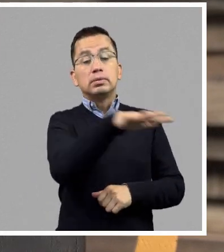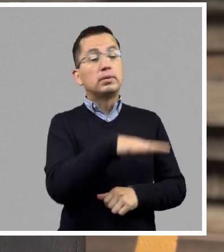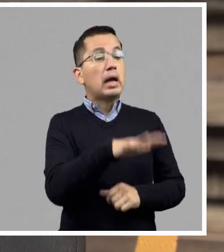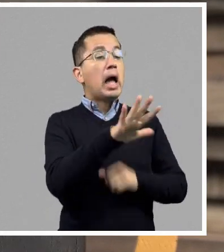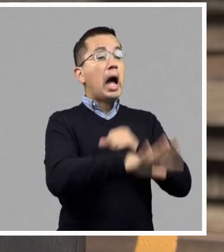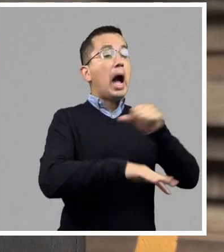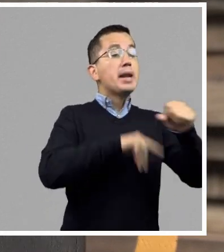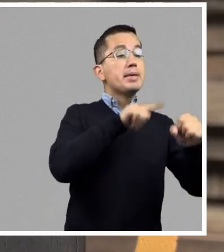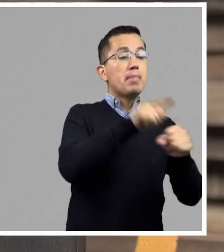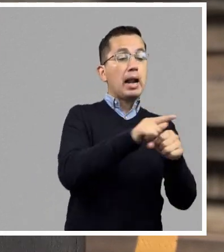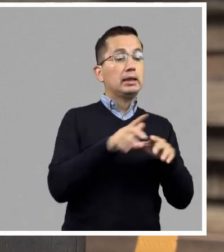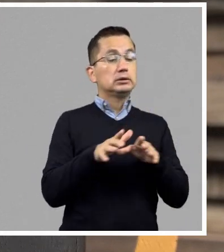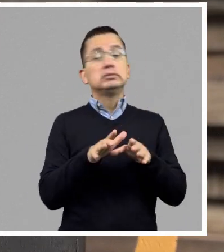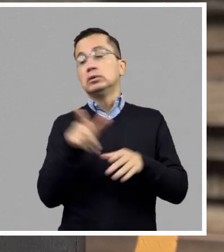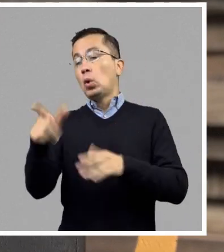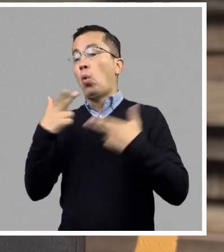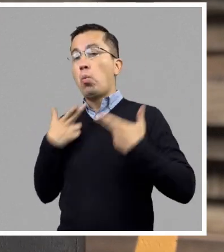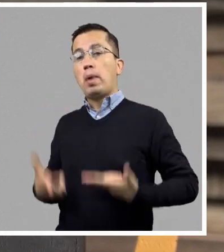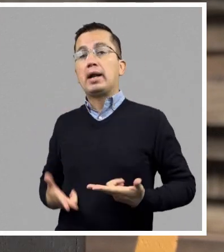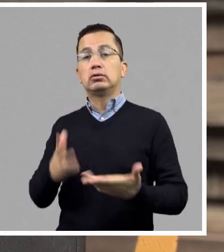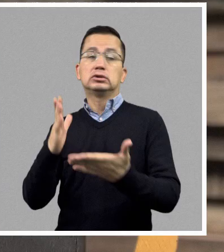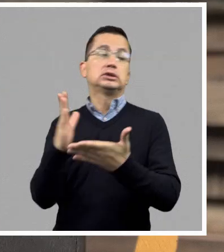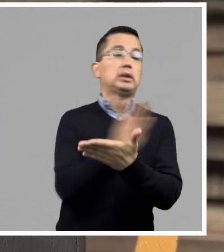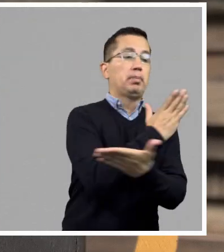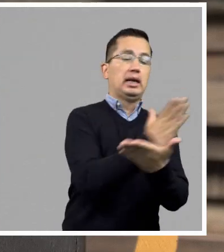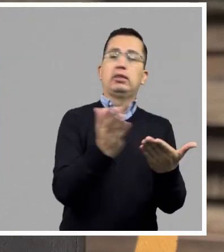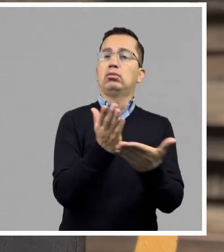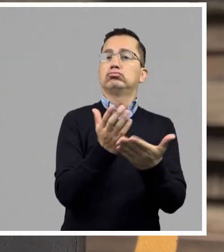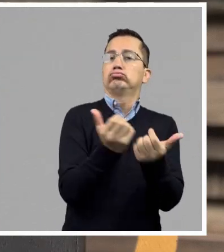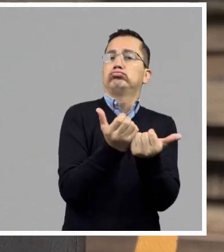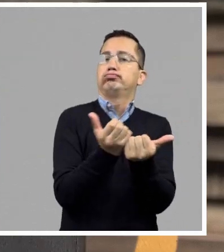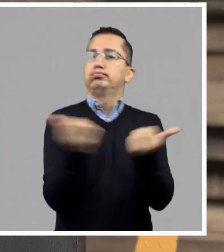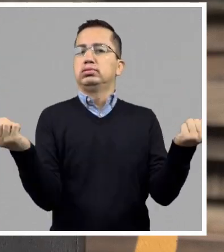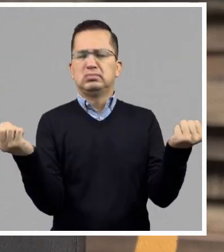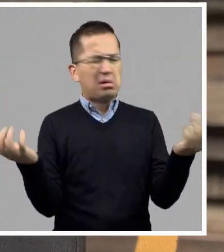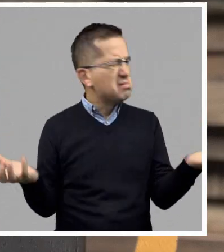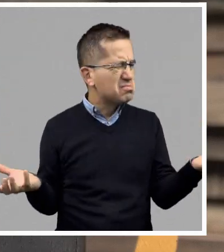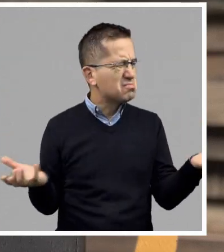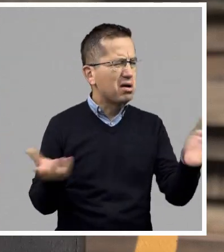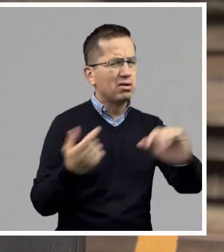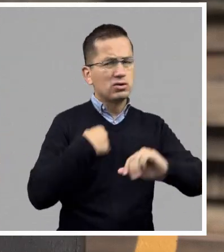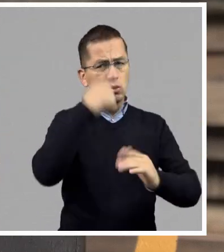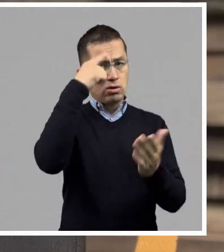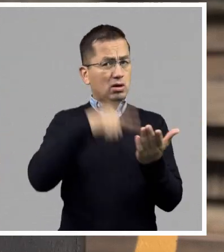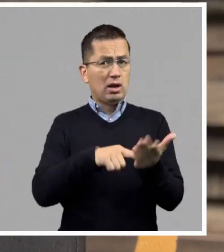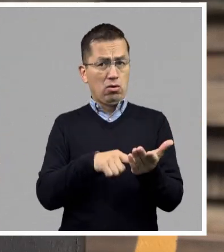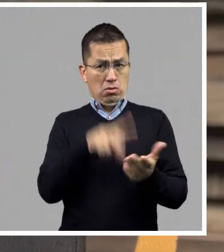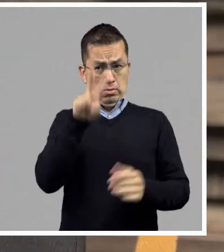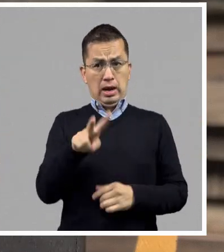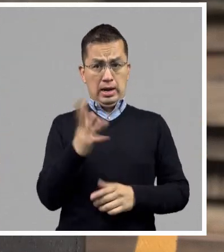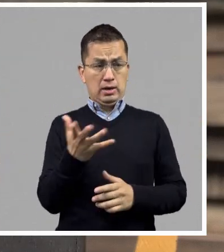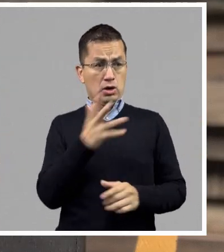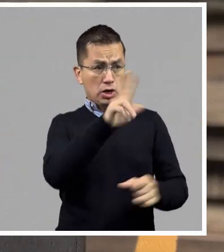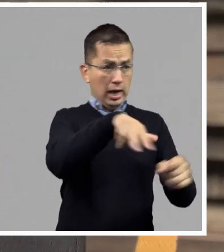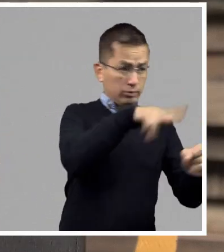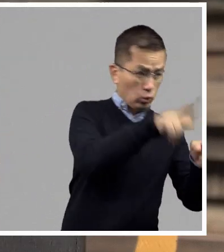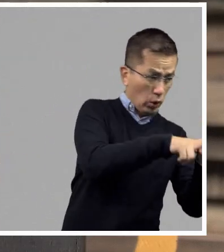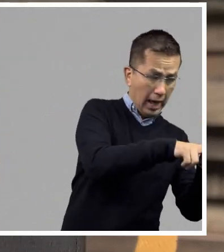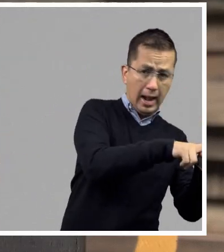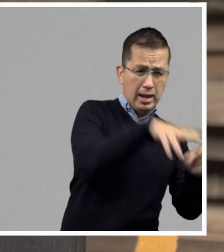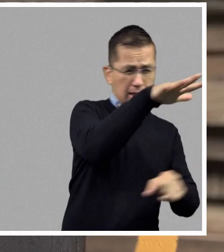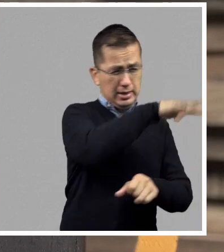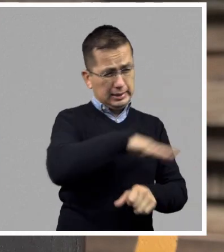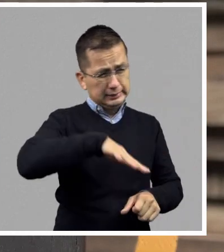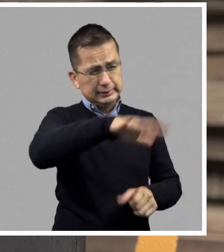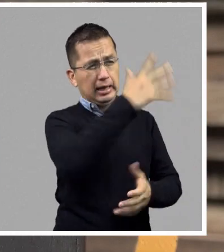entonces más en estos tiempos creo que hay que salir un poco de esa división moderna entre naturaleza y cultura